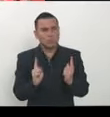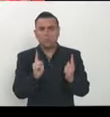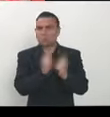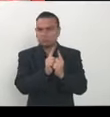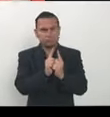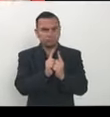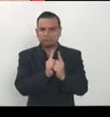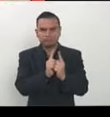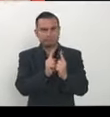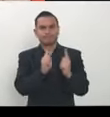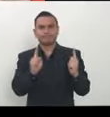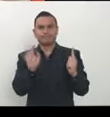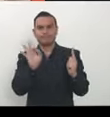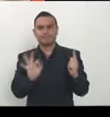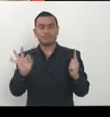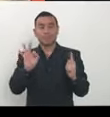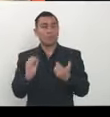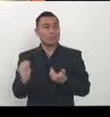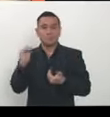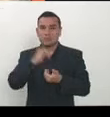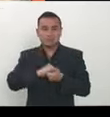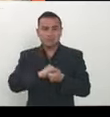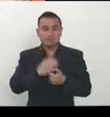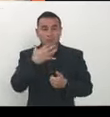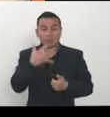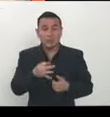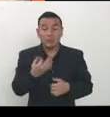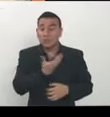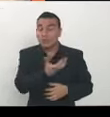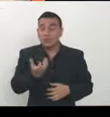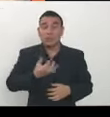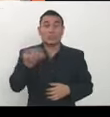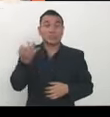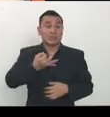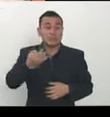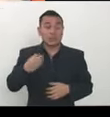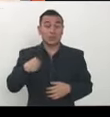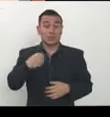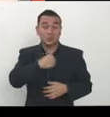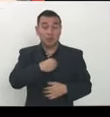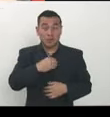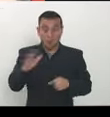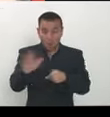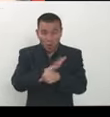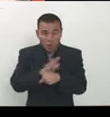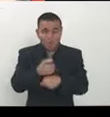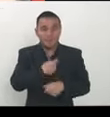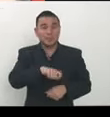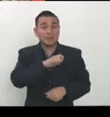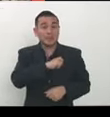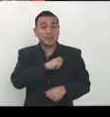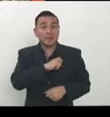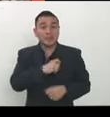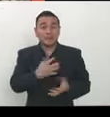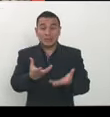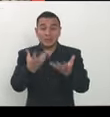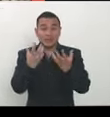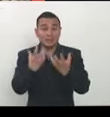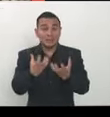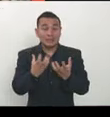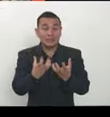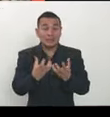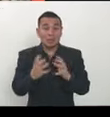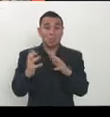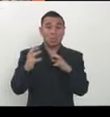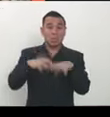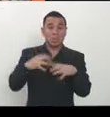solidaridad arreglará este país económicamente. Pero estamos diciendo los médicos de toda España que muchos no tenemos voz en las redes, poquito, no